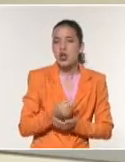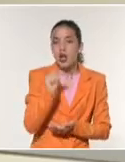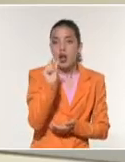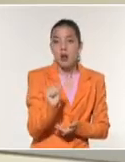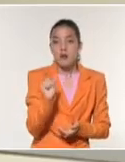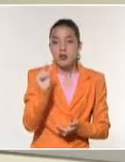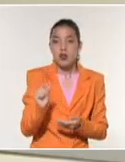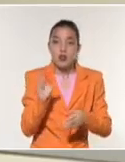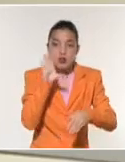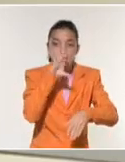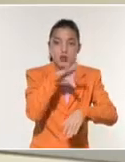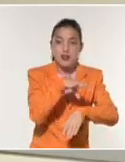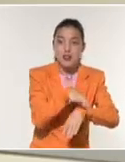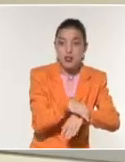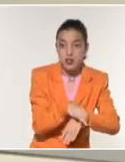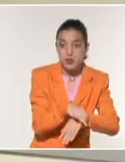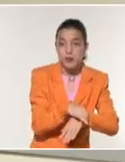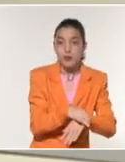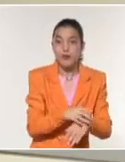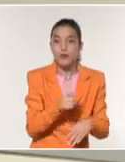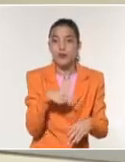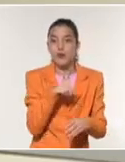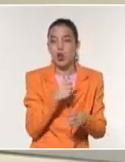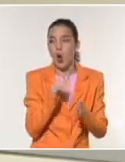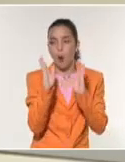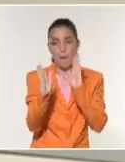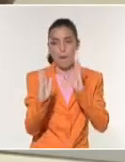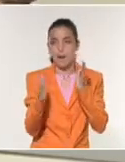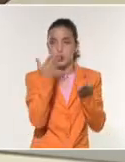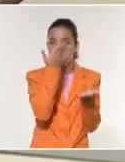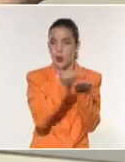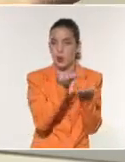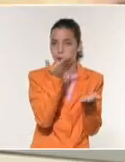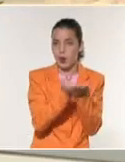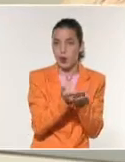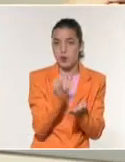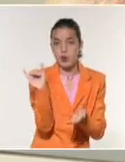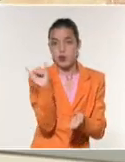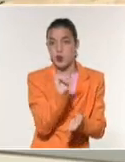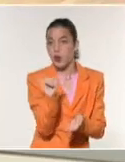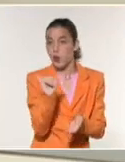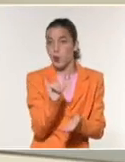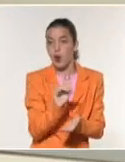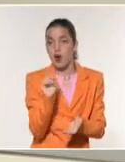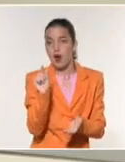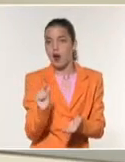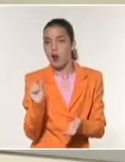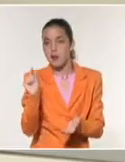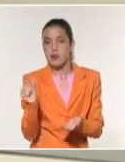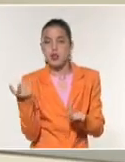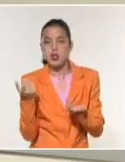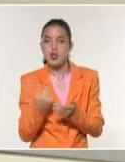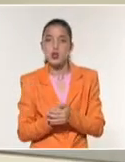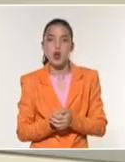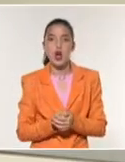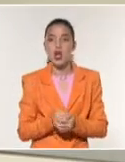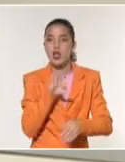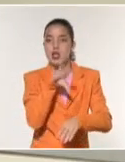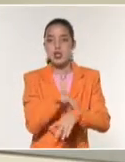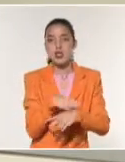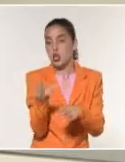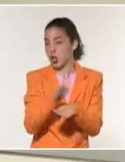sanción, puede ser a esta que está en un periodo de prueba, pero eso también pasa con las personas que tienen sanciones alternativas a la privación de libertad.